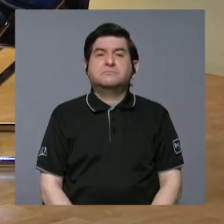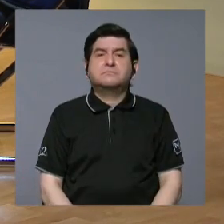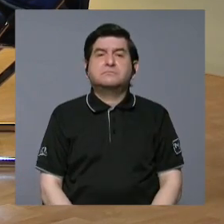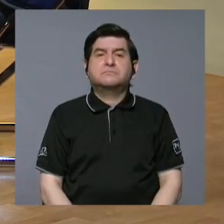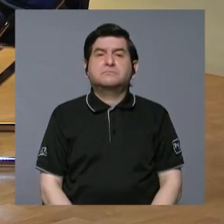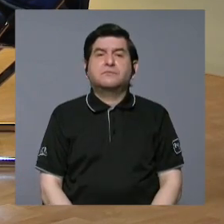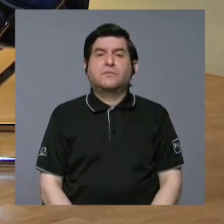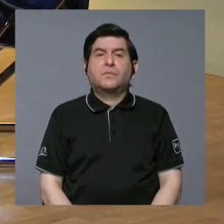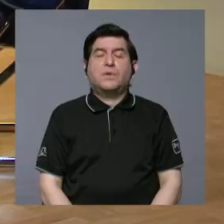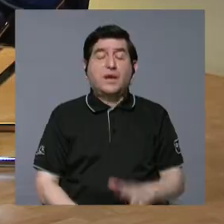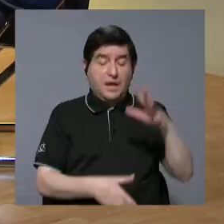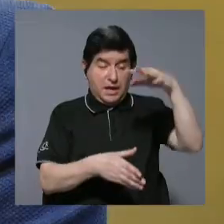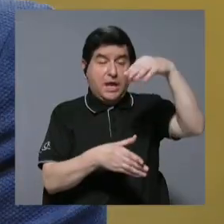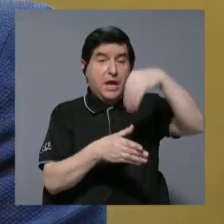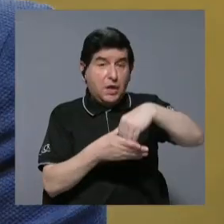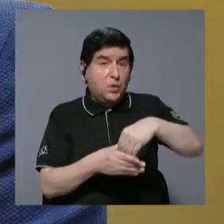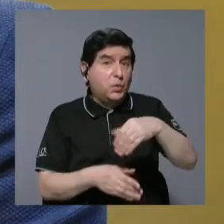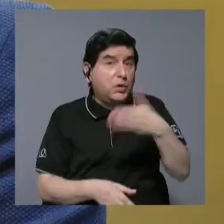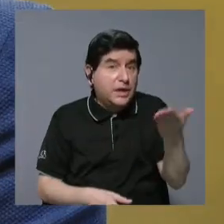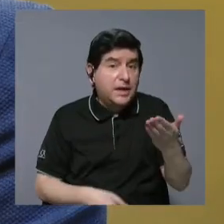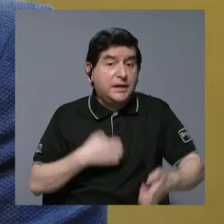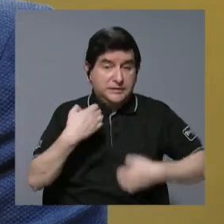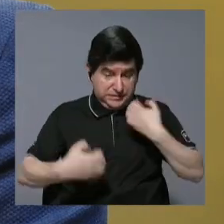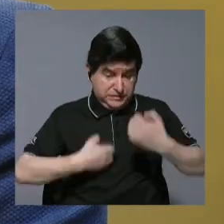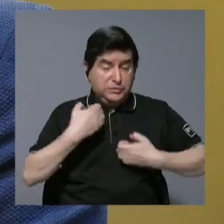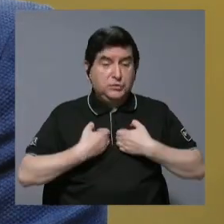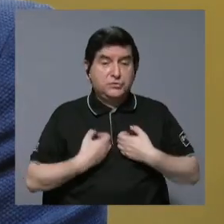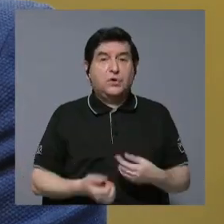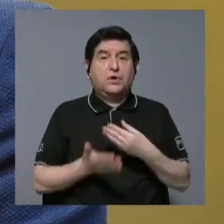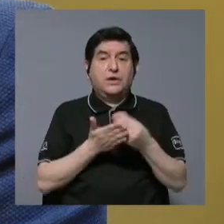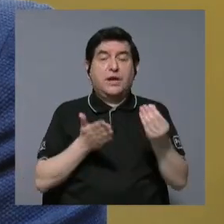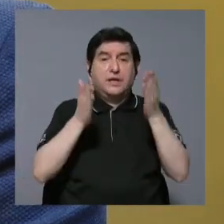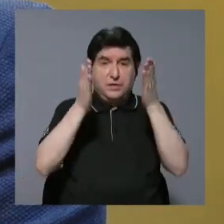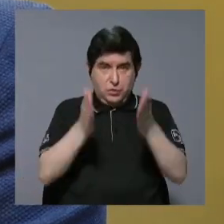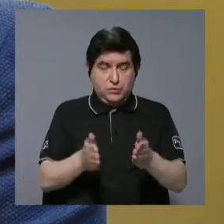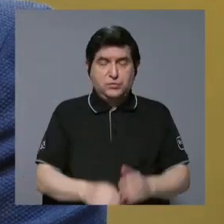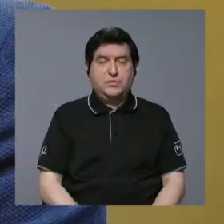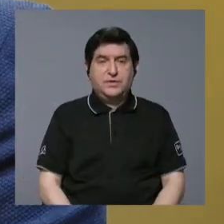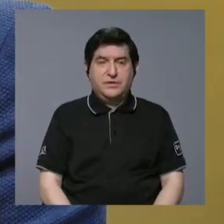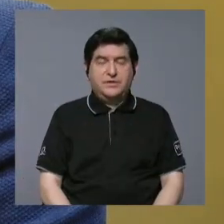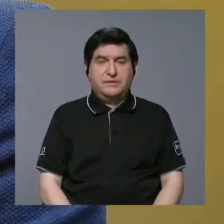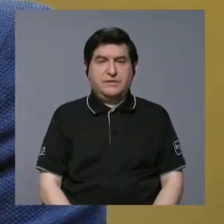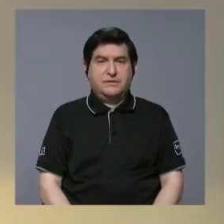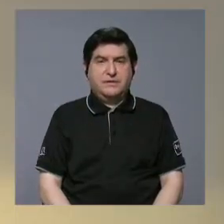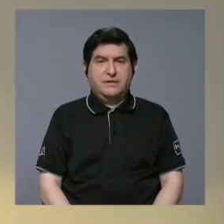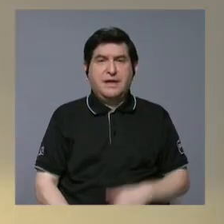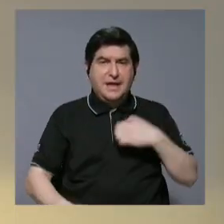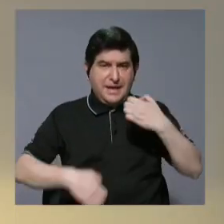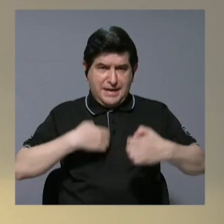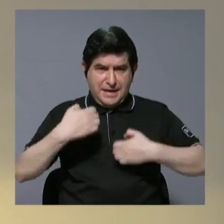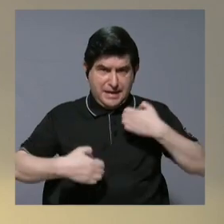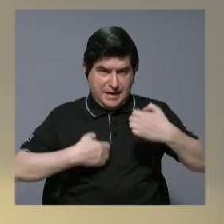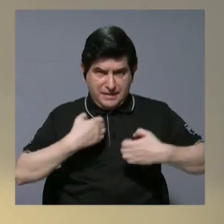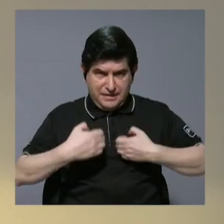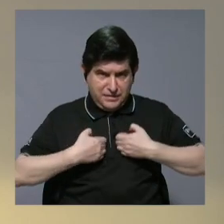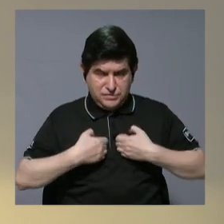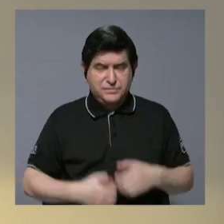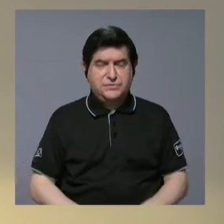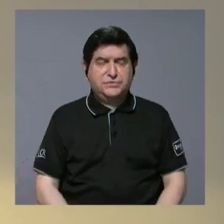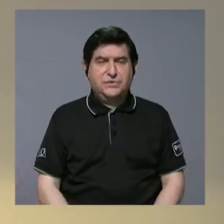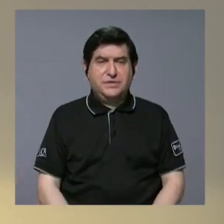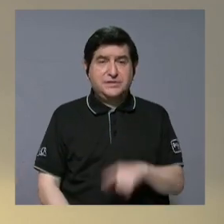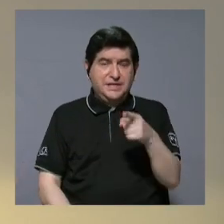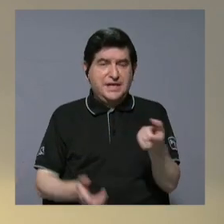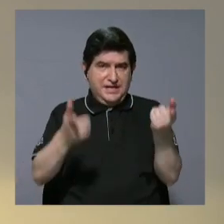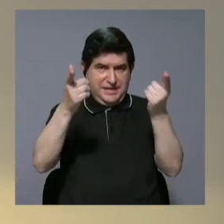está tomando mucho en cuenta precisamente las emociones del consumidor. Esto de las emociones, profesor Vado, vamos